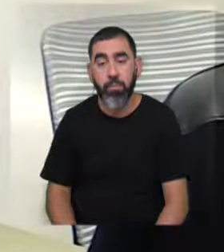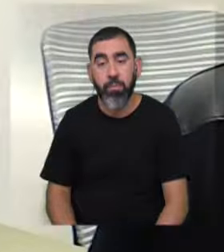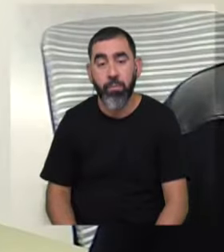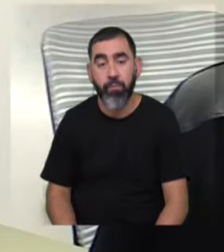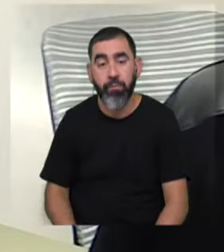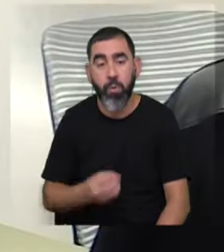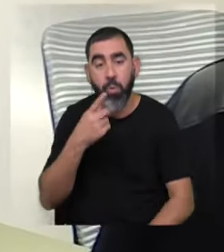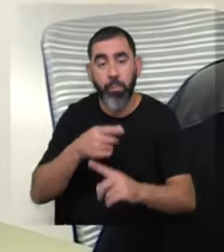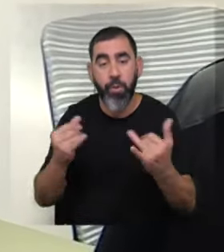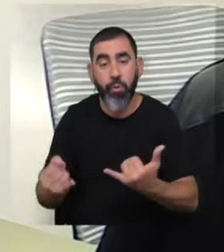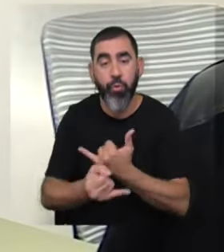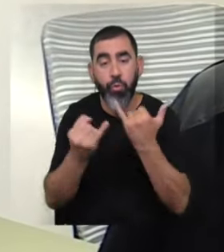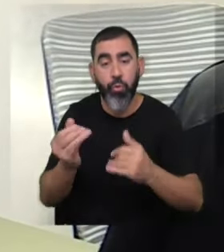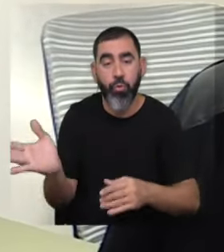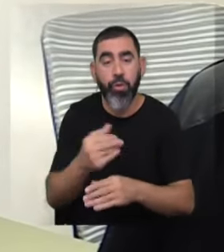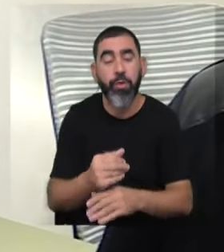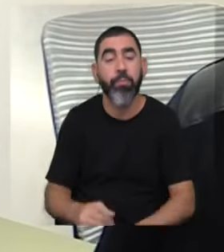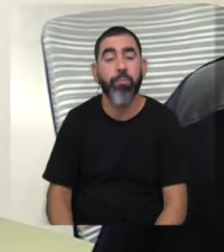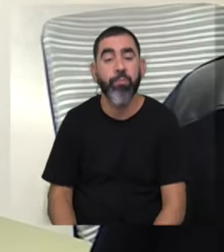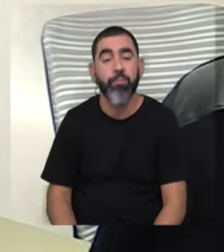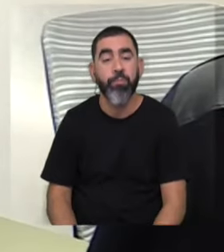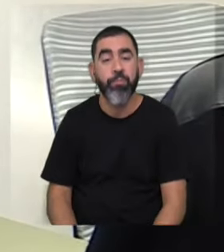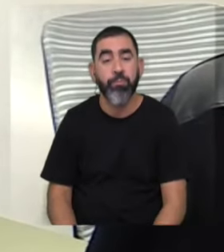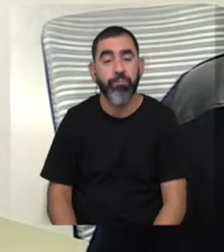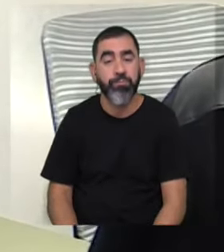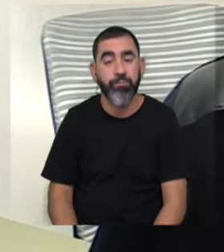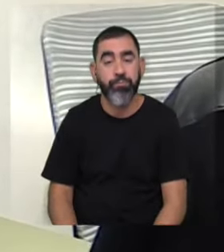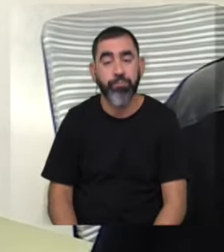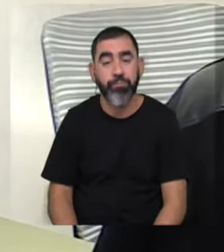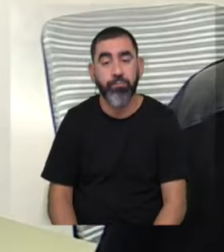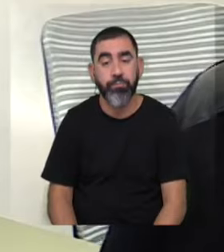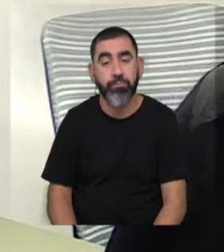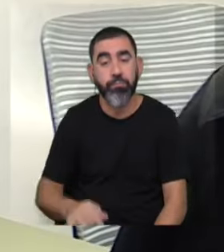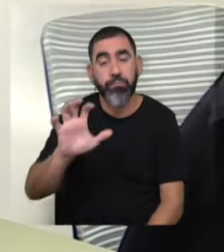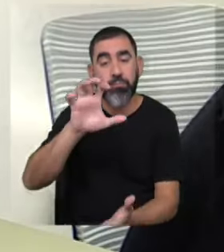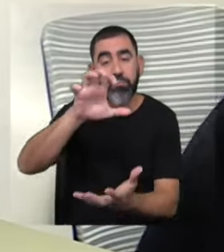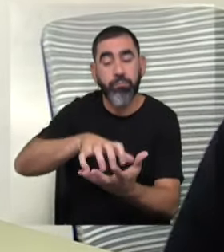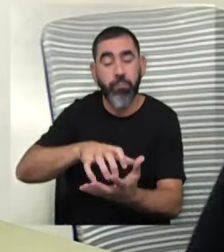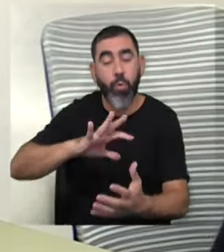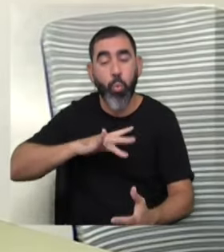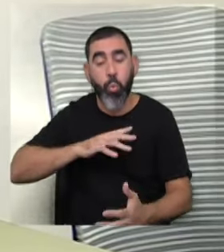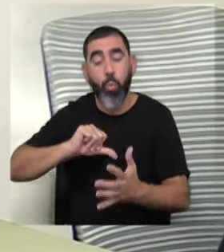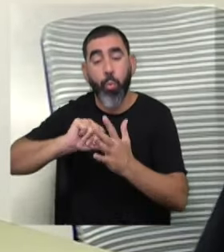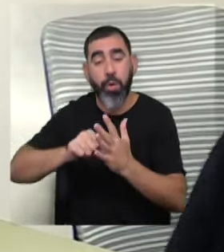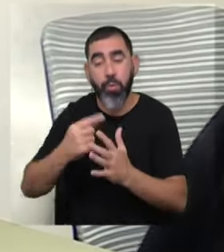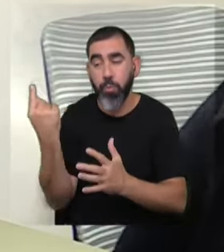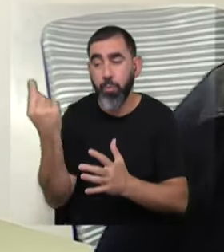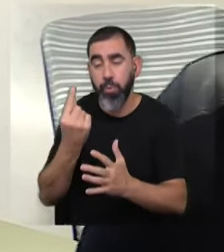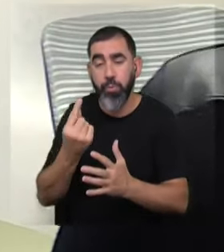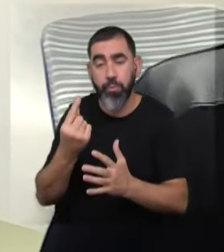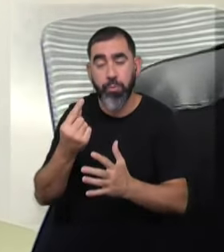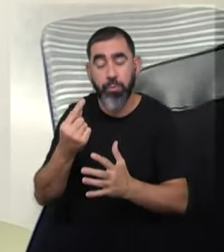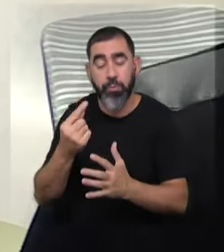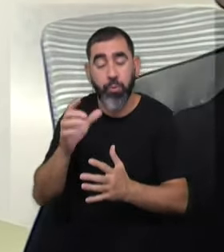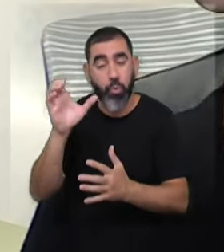Hola, Rosy, buen mediodía para vos y para todos los televidentes. Así es, nos encontramos en la sede de ONASPU, donde hace unos minutos escuchábamos